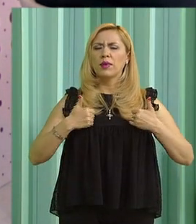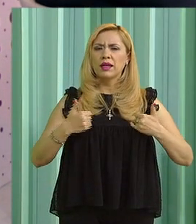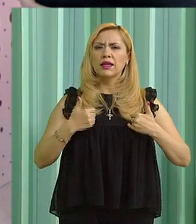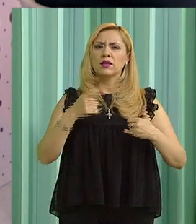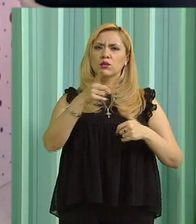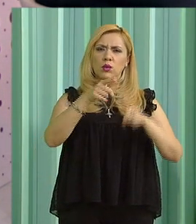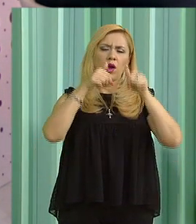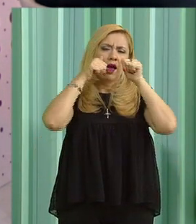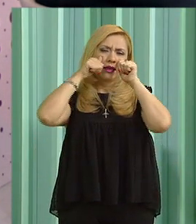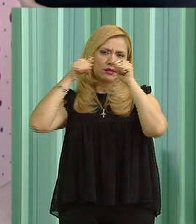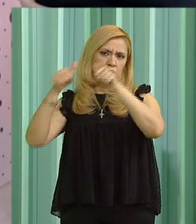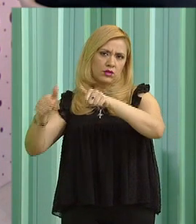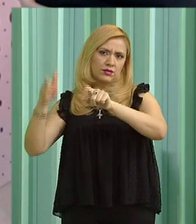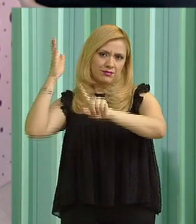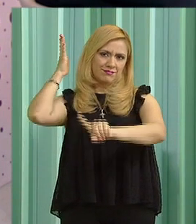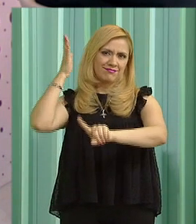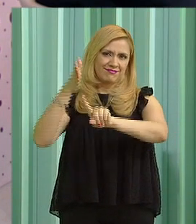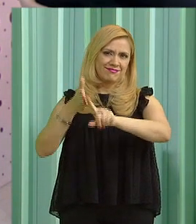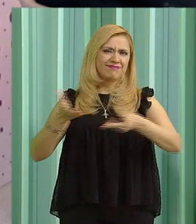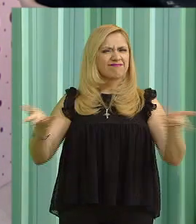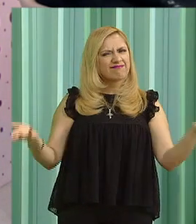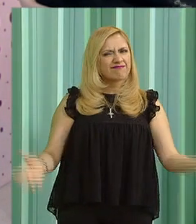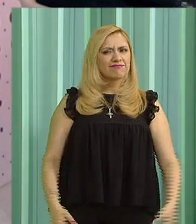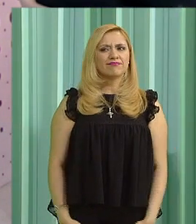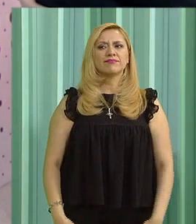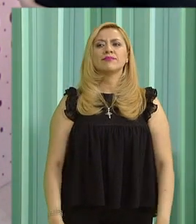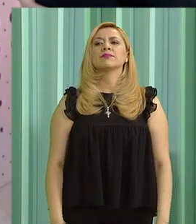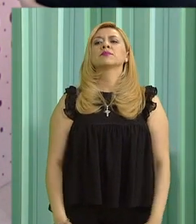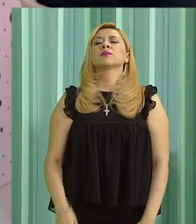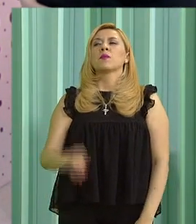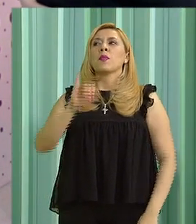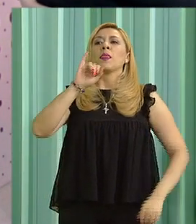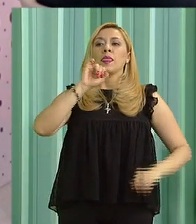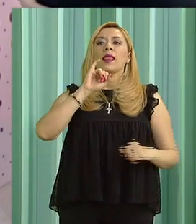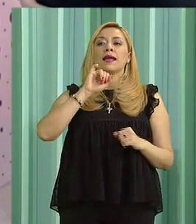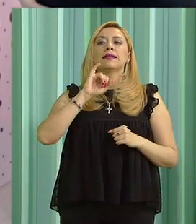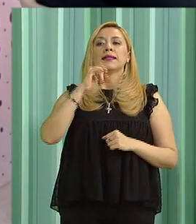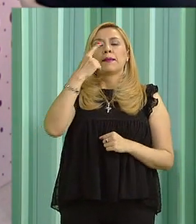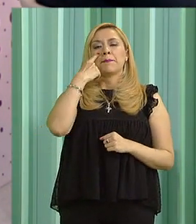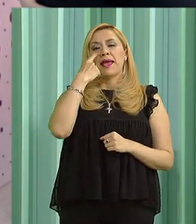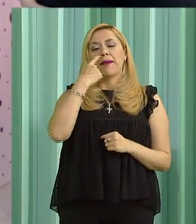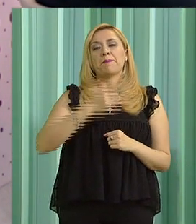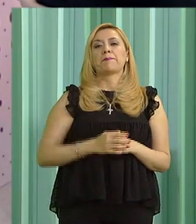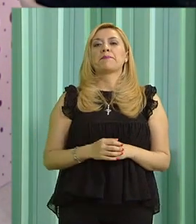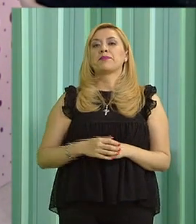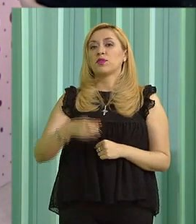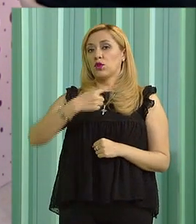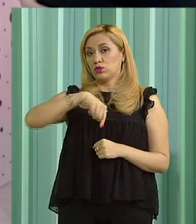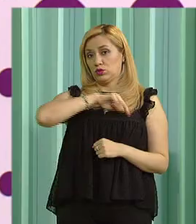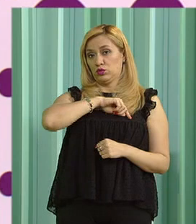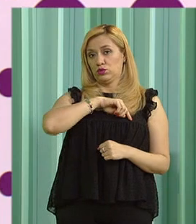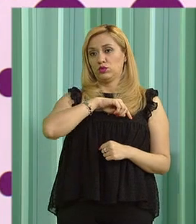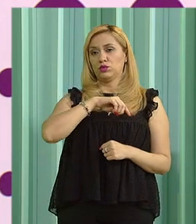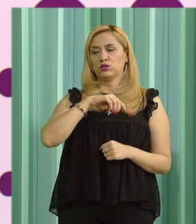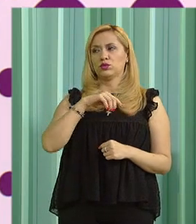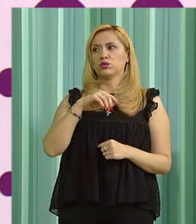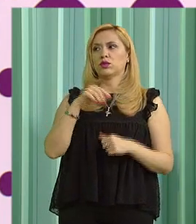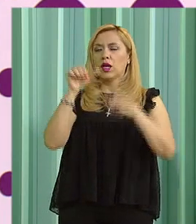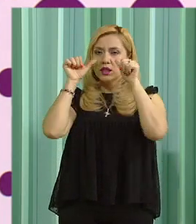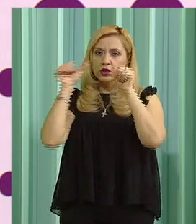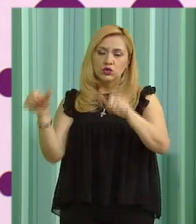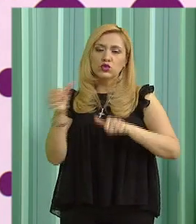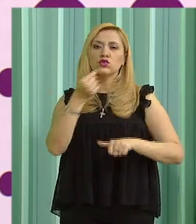que ustedes, pues, digamos, la población con la que ustedes trabajan? Sí, nosotros trabajamos principalmente, como mencionas, con niñez